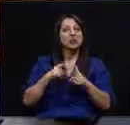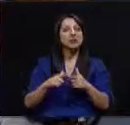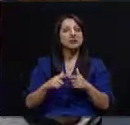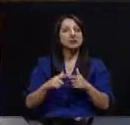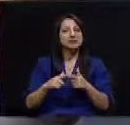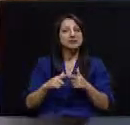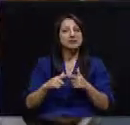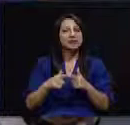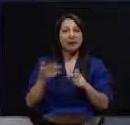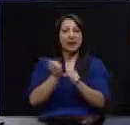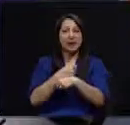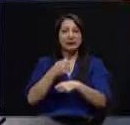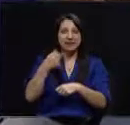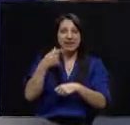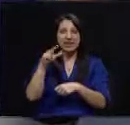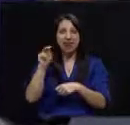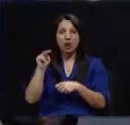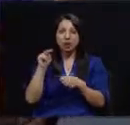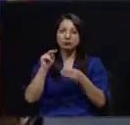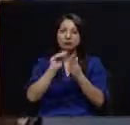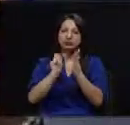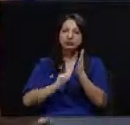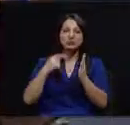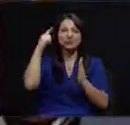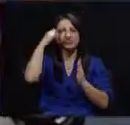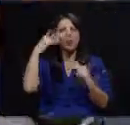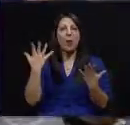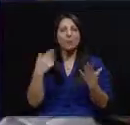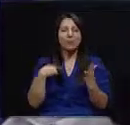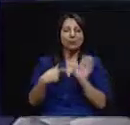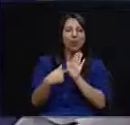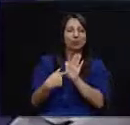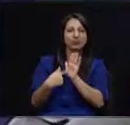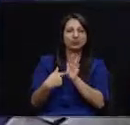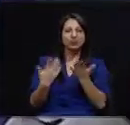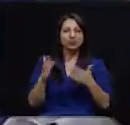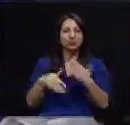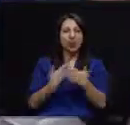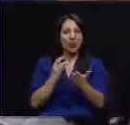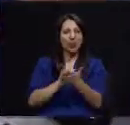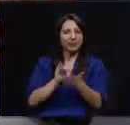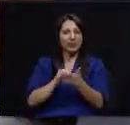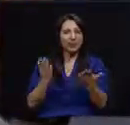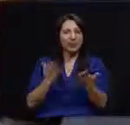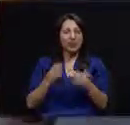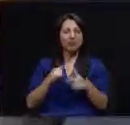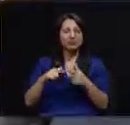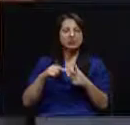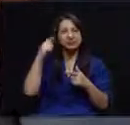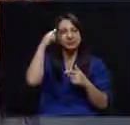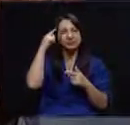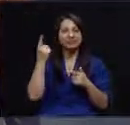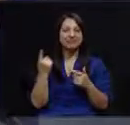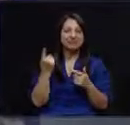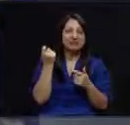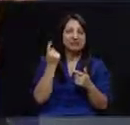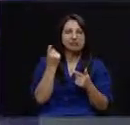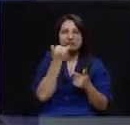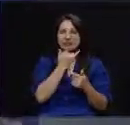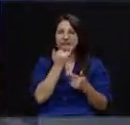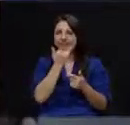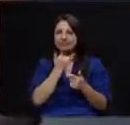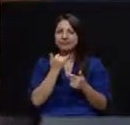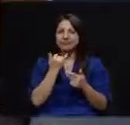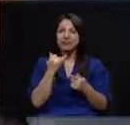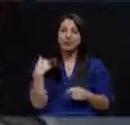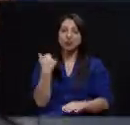Entonces, cuando se hace el guión, uno dice, bueno, ¿cómo ilustro todo esto? Entonces, empezaban a haber huecos y